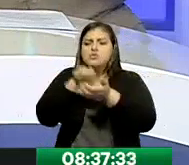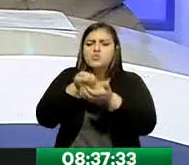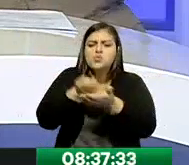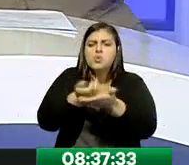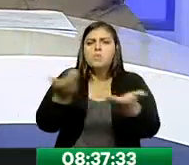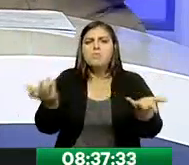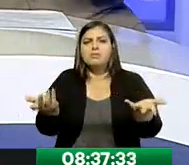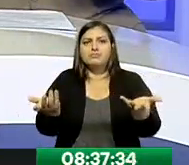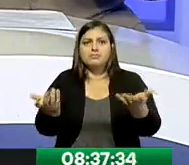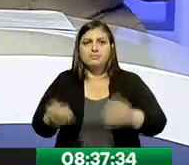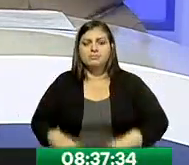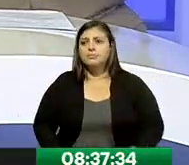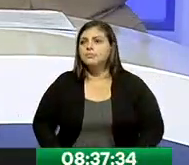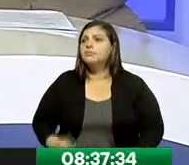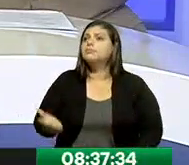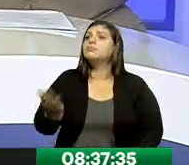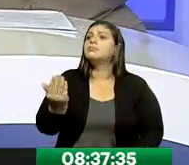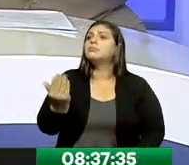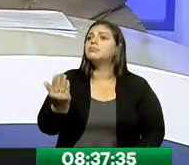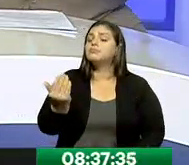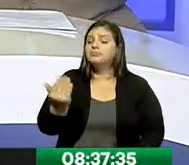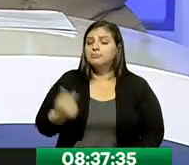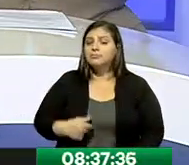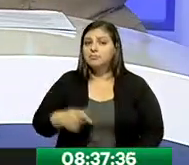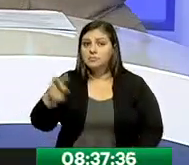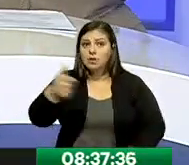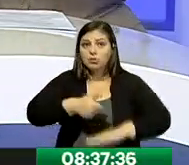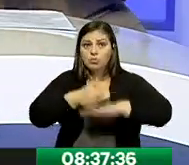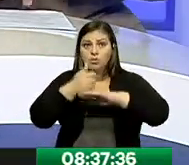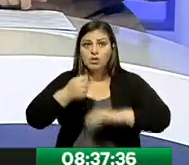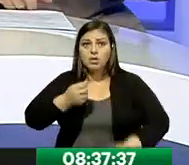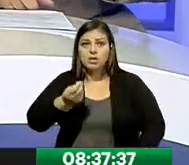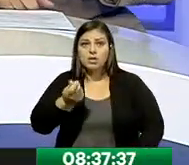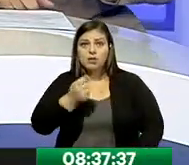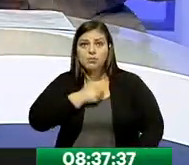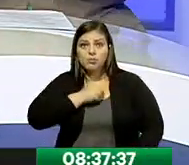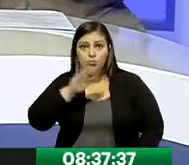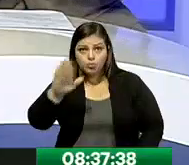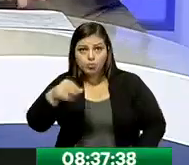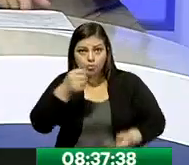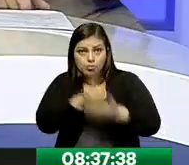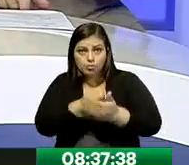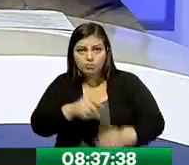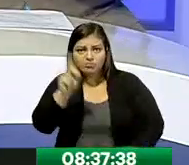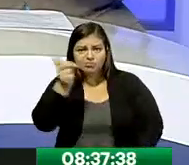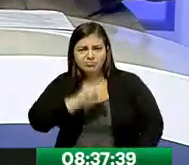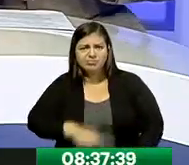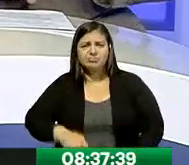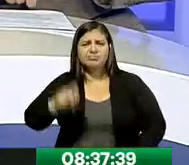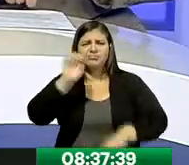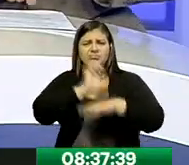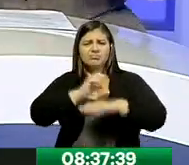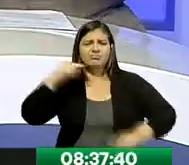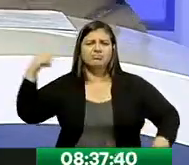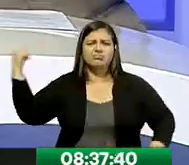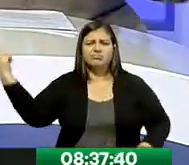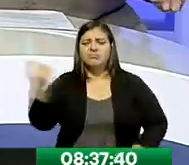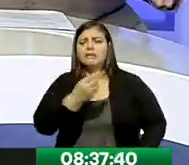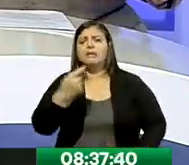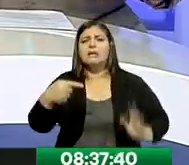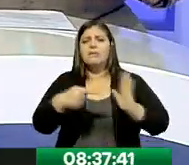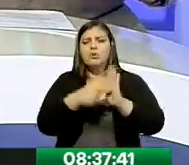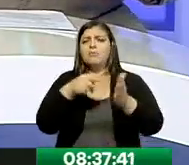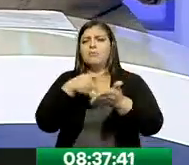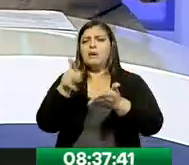plata nuestra, no compran de su plata, compran de nuestra plata. ¿Cuánto costaron? ¿Cuánto gastaron? ¿Cuántos brazaletes compraron? ¿Y de qué